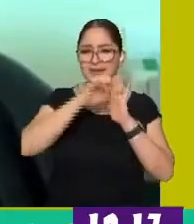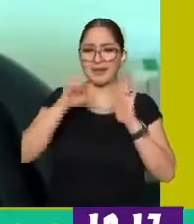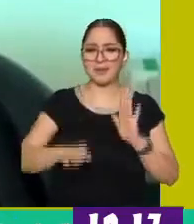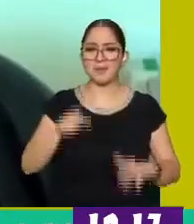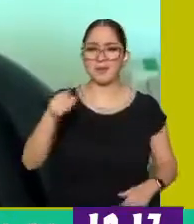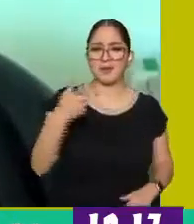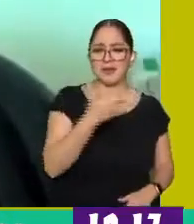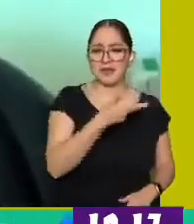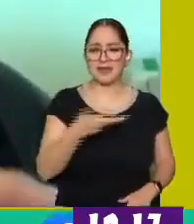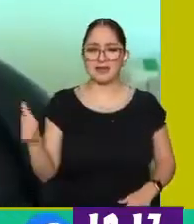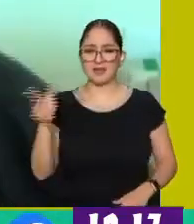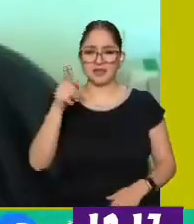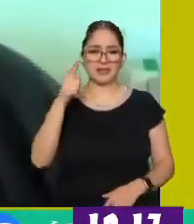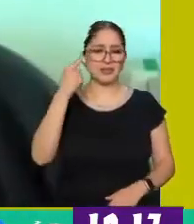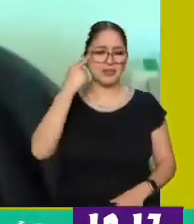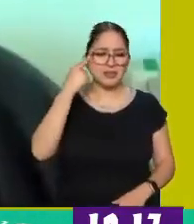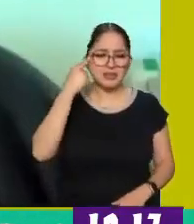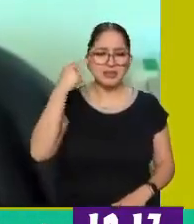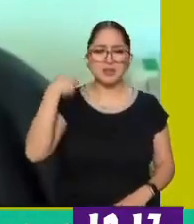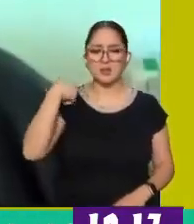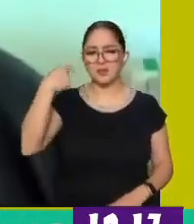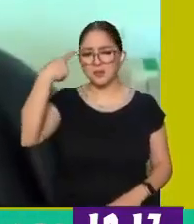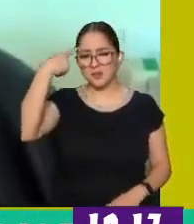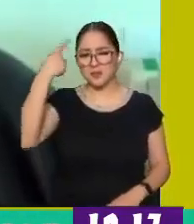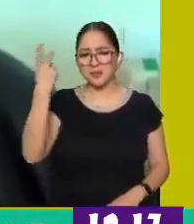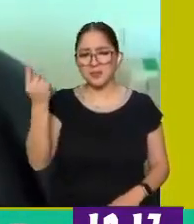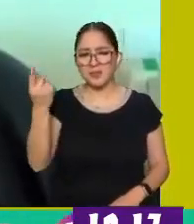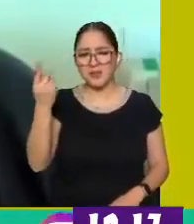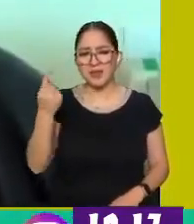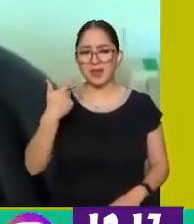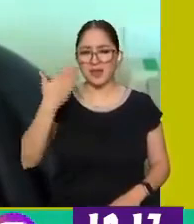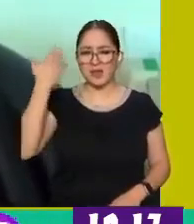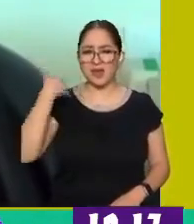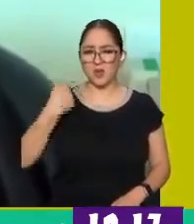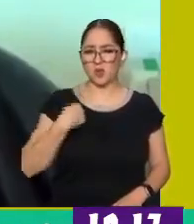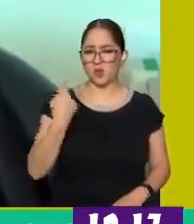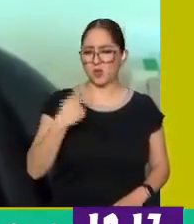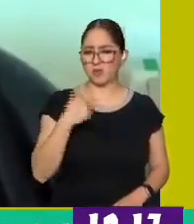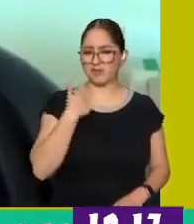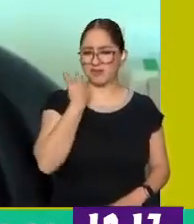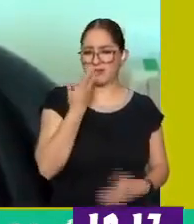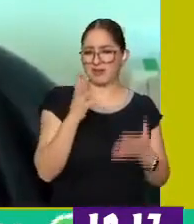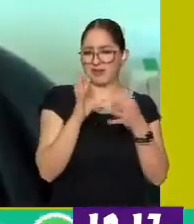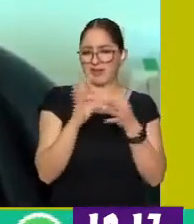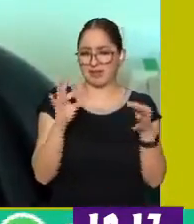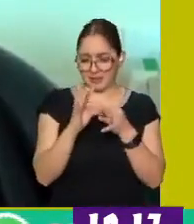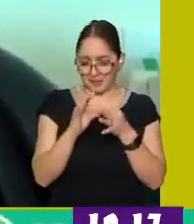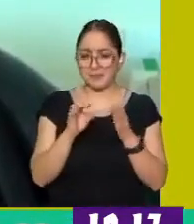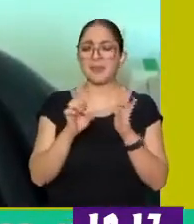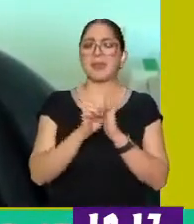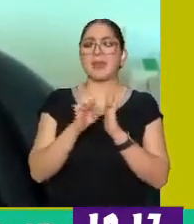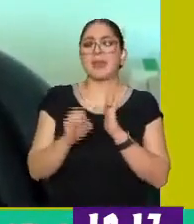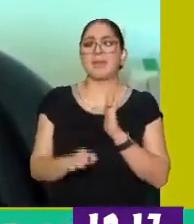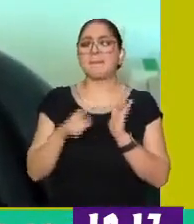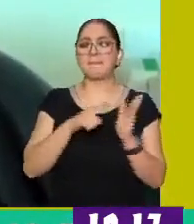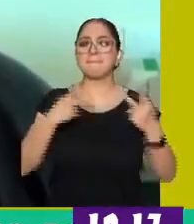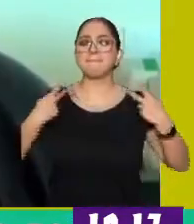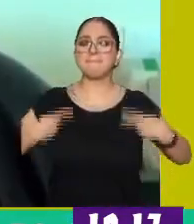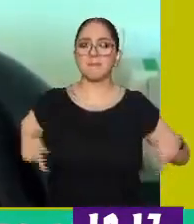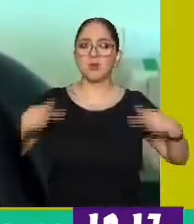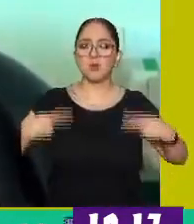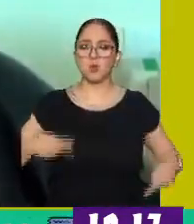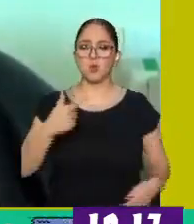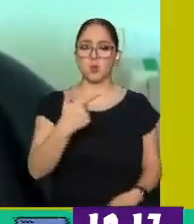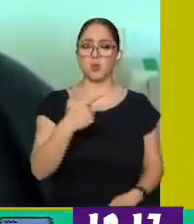chino, de hecho se le puso ese nombre por la anécdota que les acabo de platicar. Sí hay personas que son susceptibles al glutamato monosódico, pero